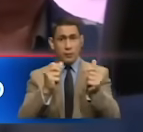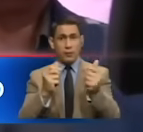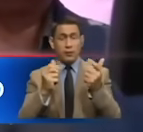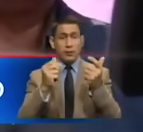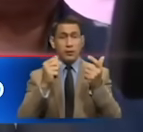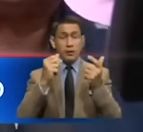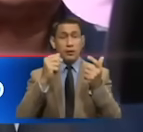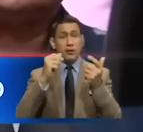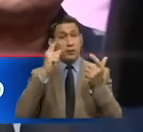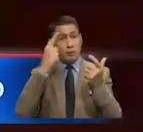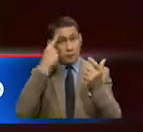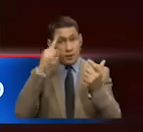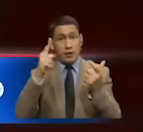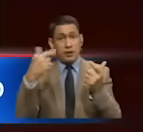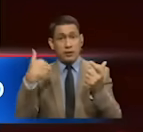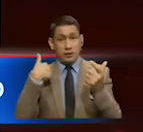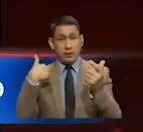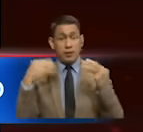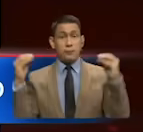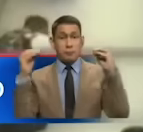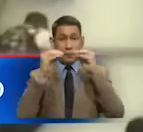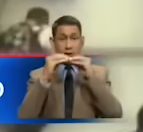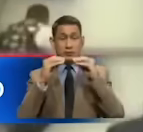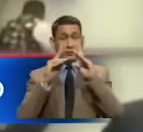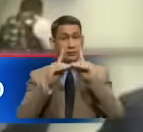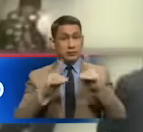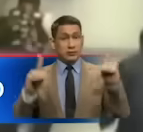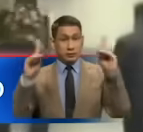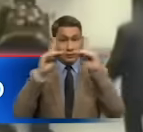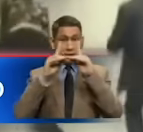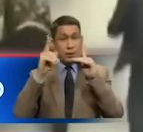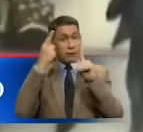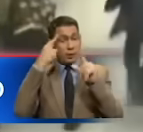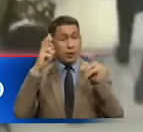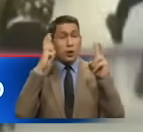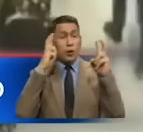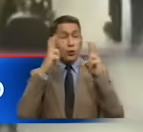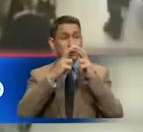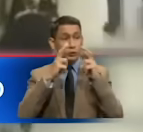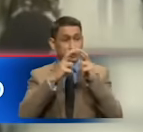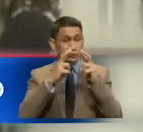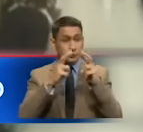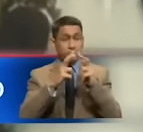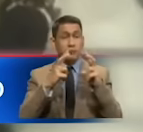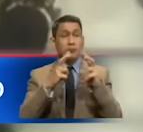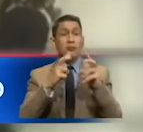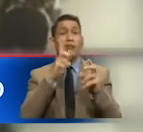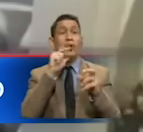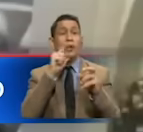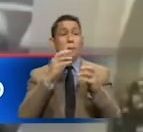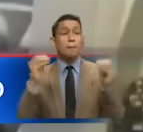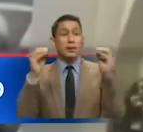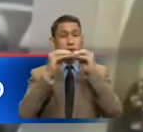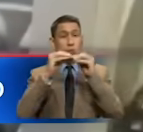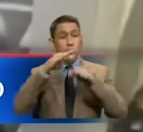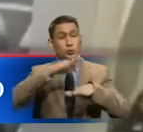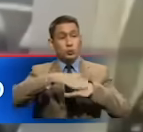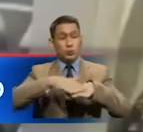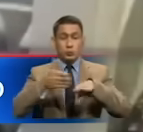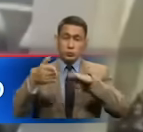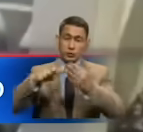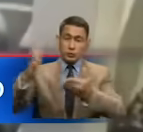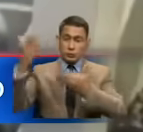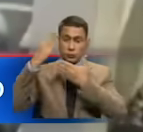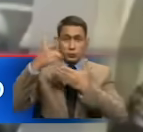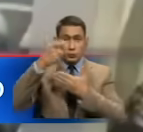tener datos y nexos que podrían ayudar a identificar a los autores materiales e intelectuales de este crimen. Para